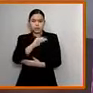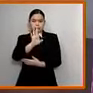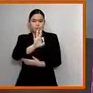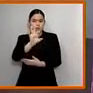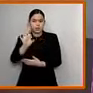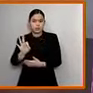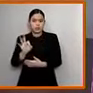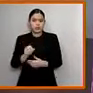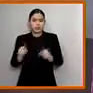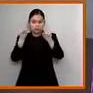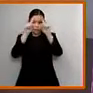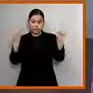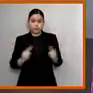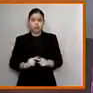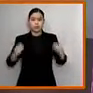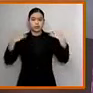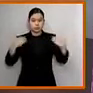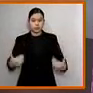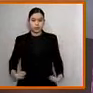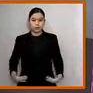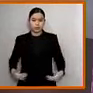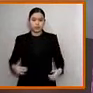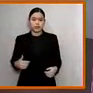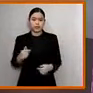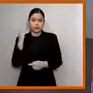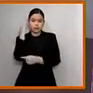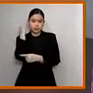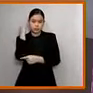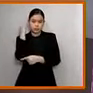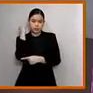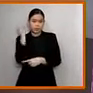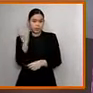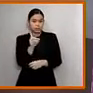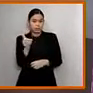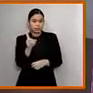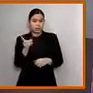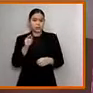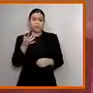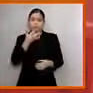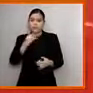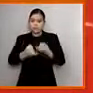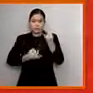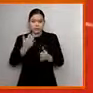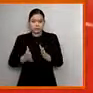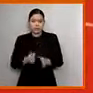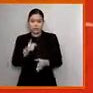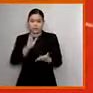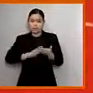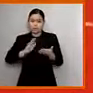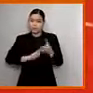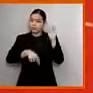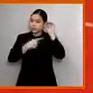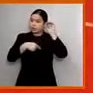99. El cuadro del cuerpo lo podemos encontrar en el codo derecho. Mucha suerte, jugador, si usted invirtió para más uno.